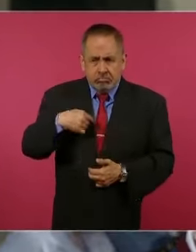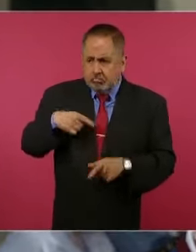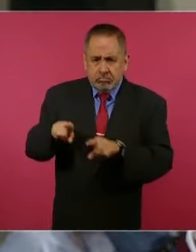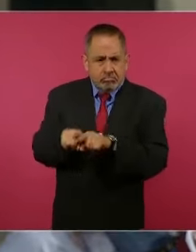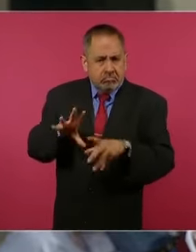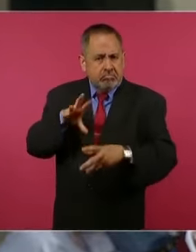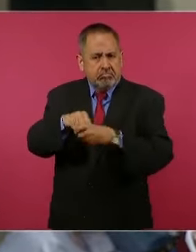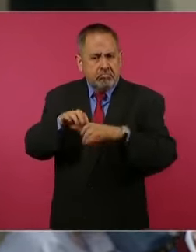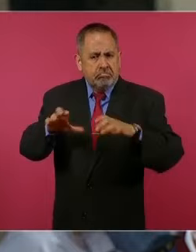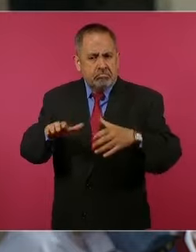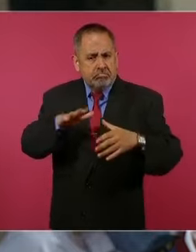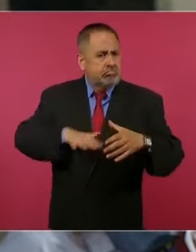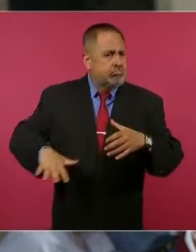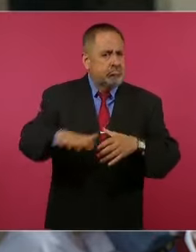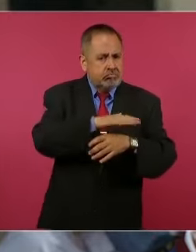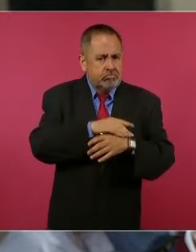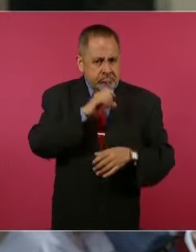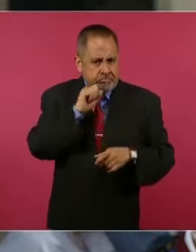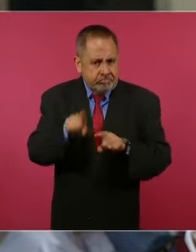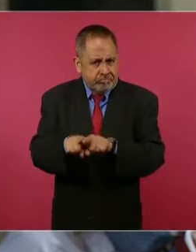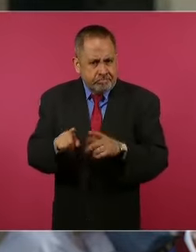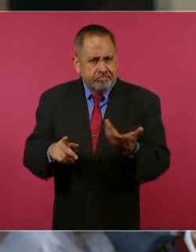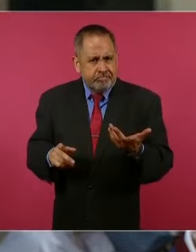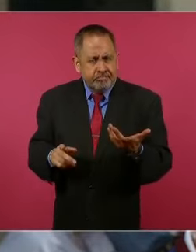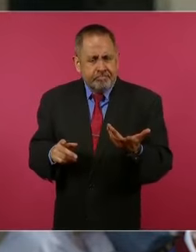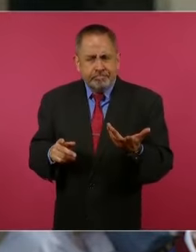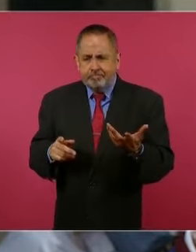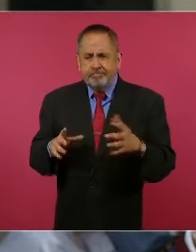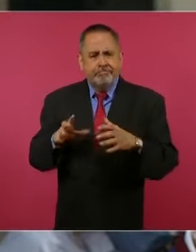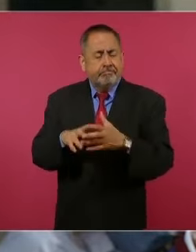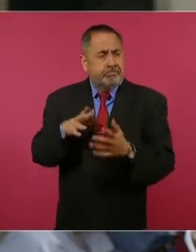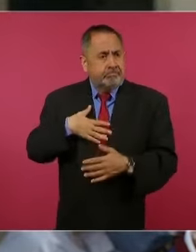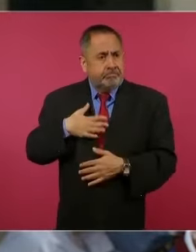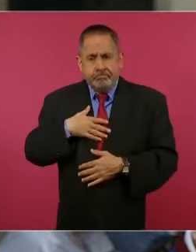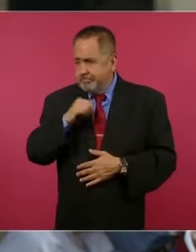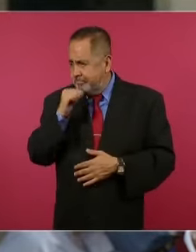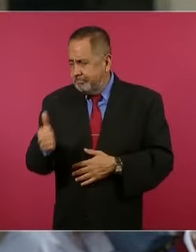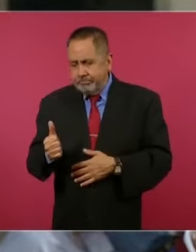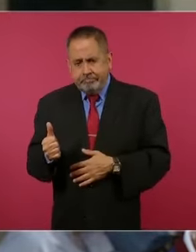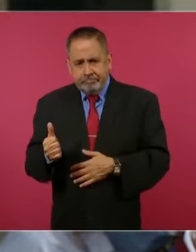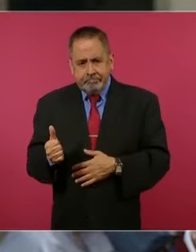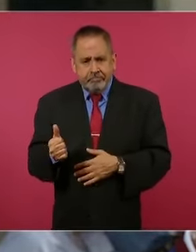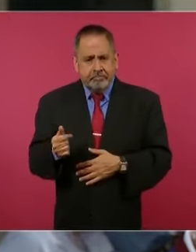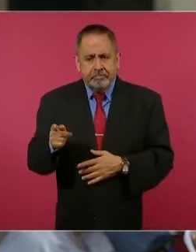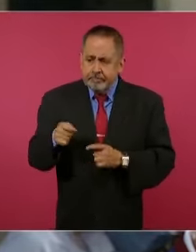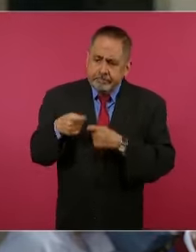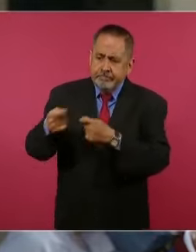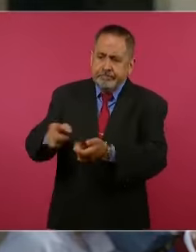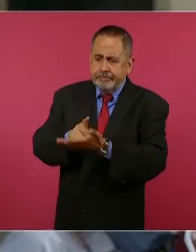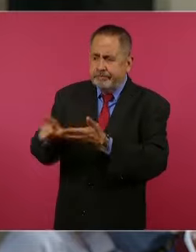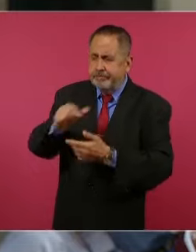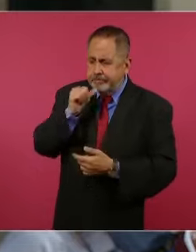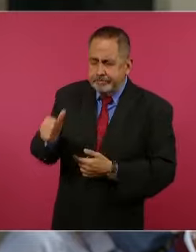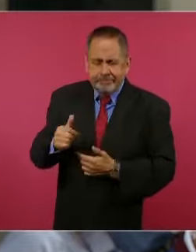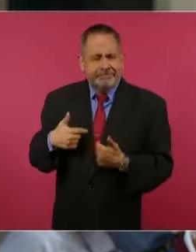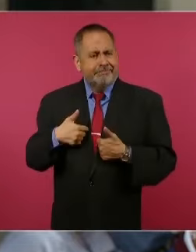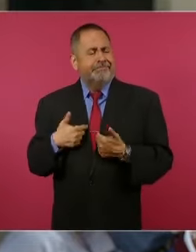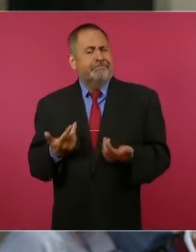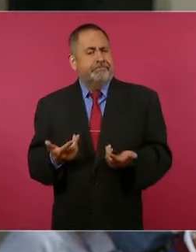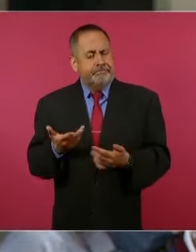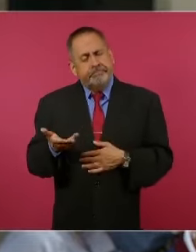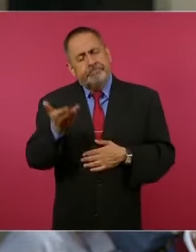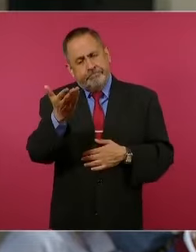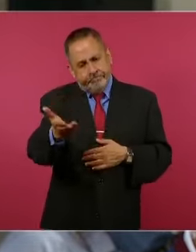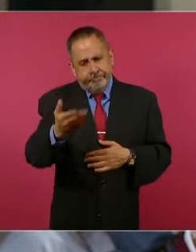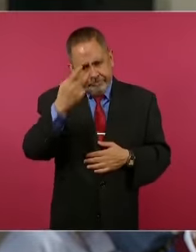formamos parte de la de la de la nación Yi sin embargo bueno no somos considerados como sujetos de derecho en particular Entonces le